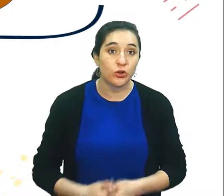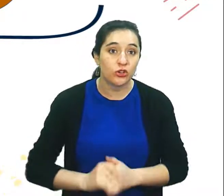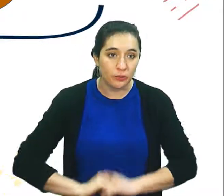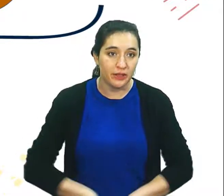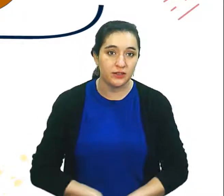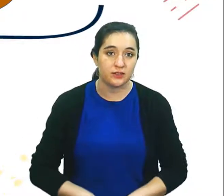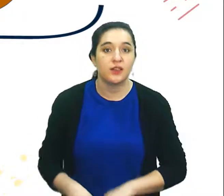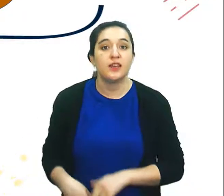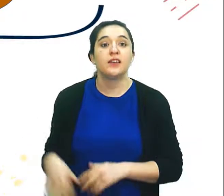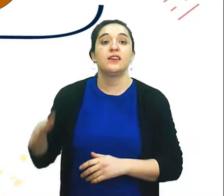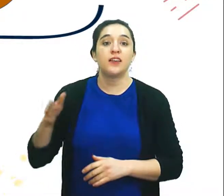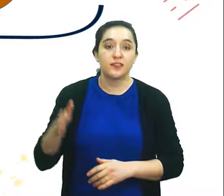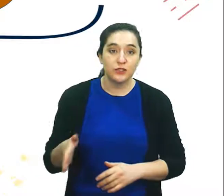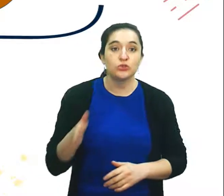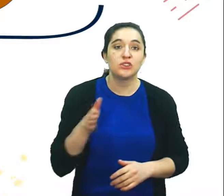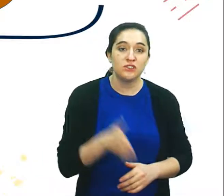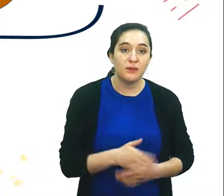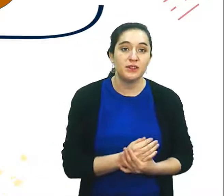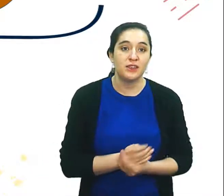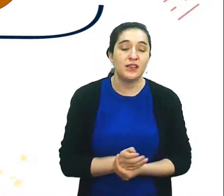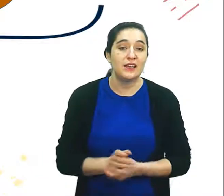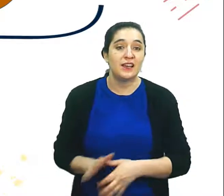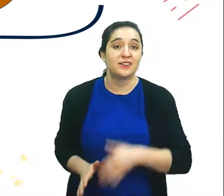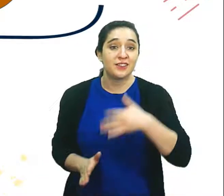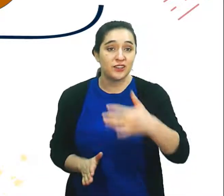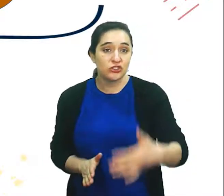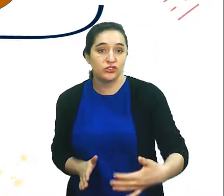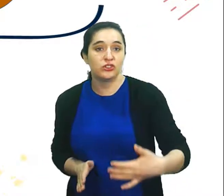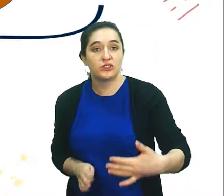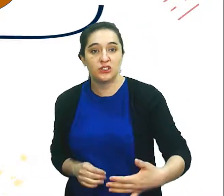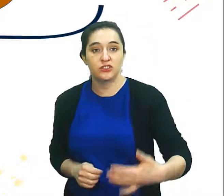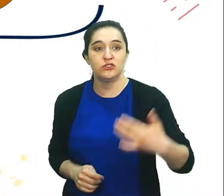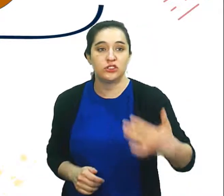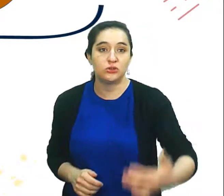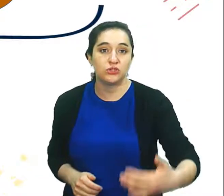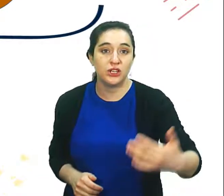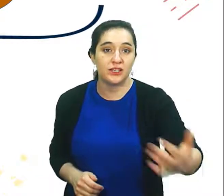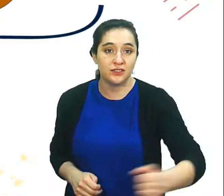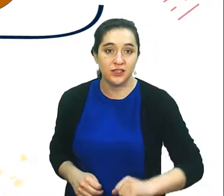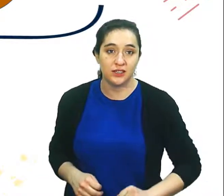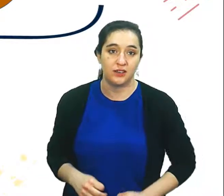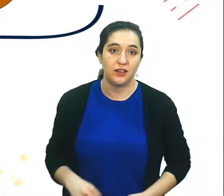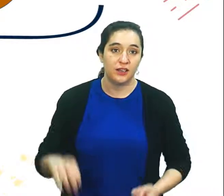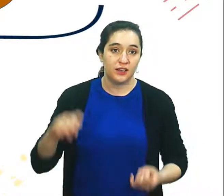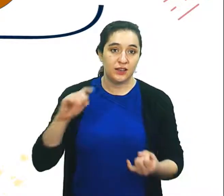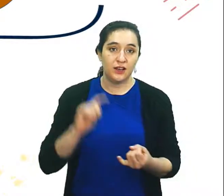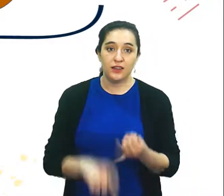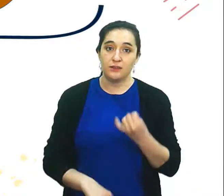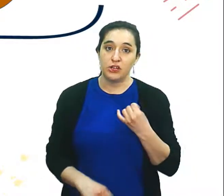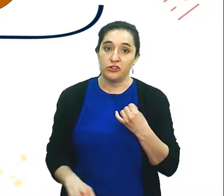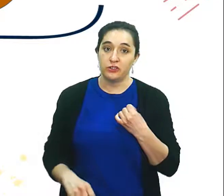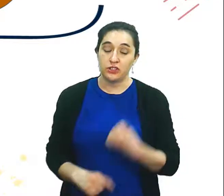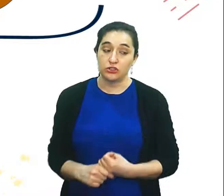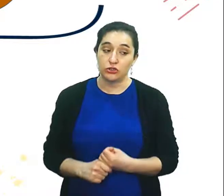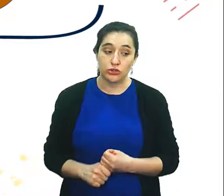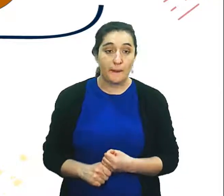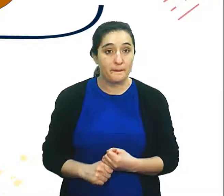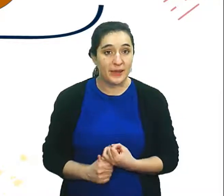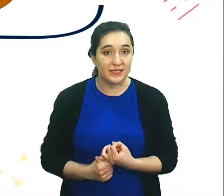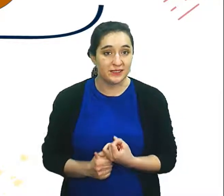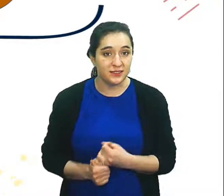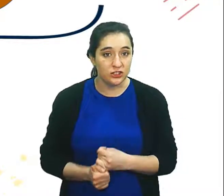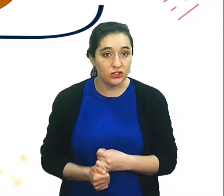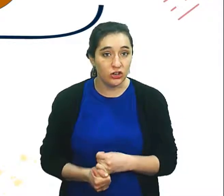en nuestro país. Y así sucesivamente en las tres constituciones que siguen, que es la de